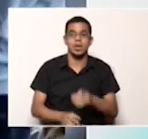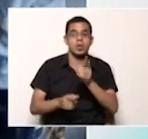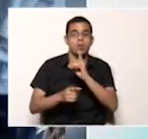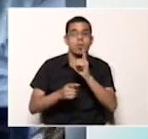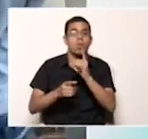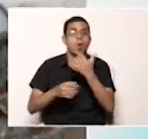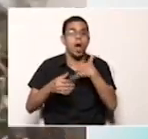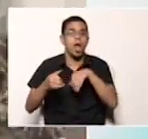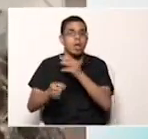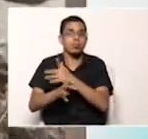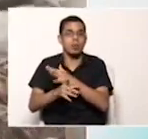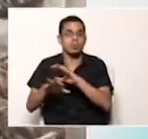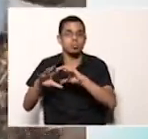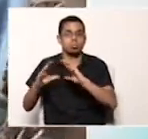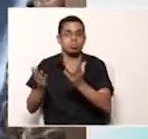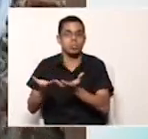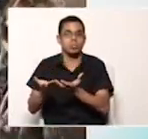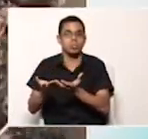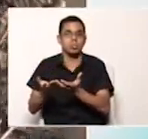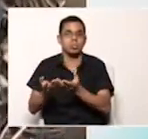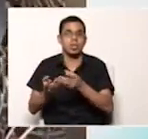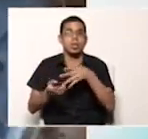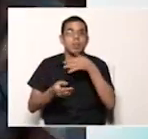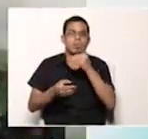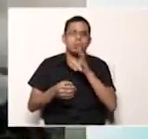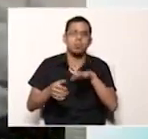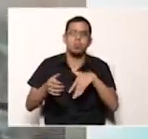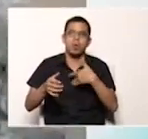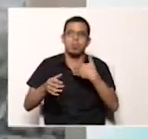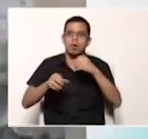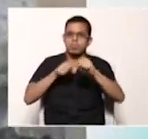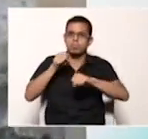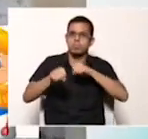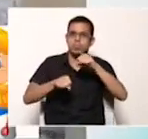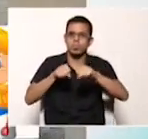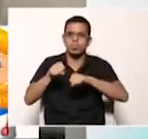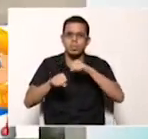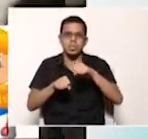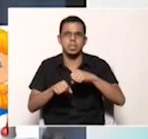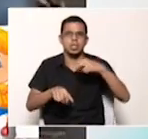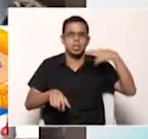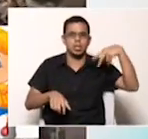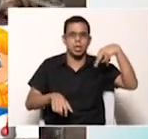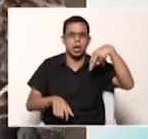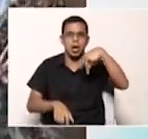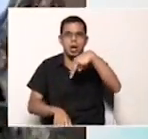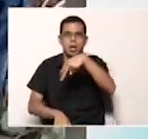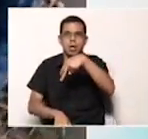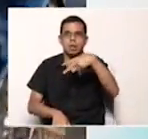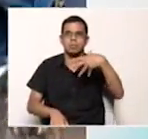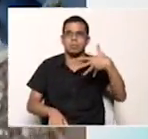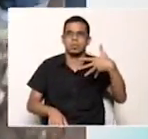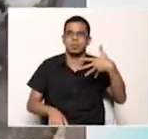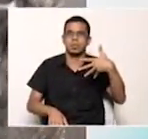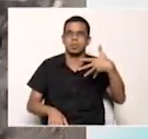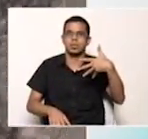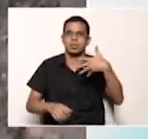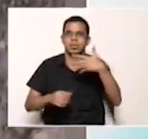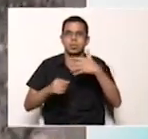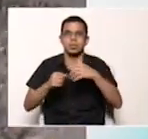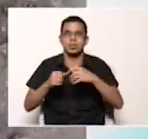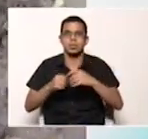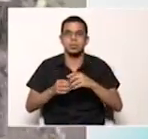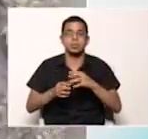Hay que andar en bicicleta y caminar. Hay que andar en bicicleta y caminar